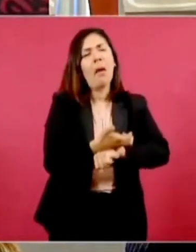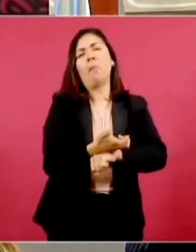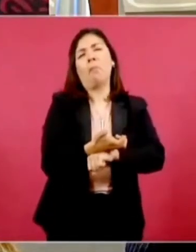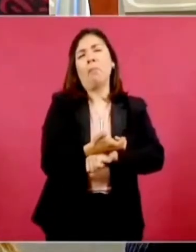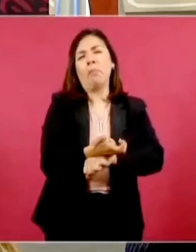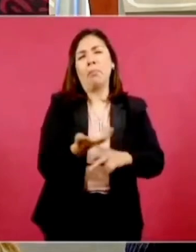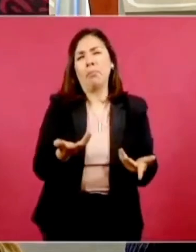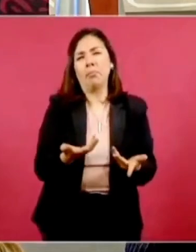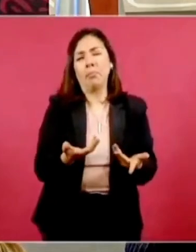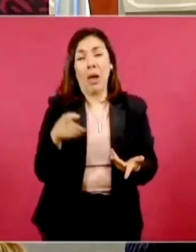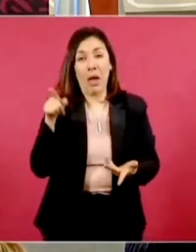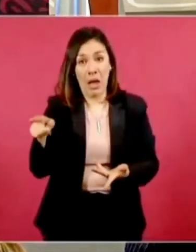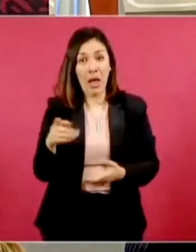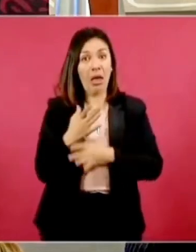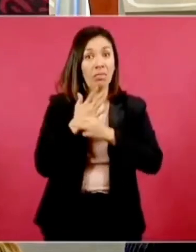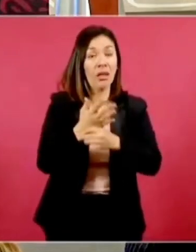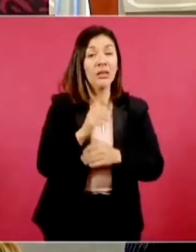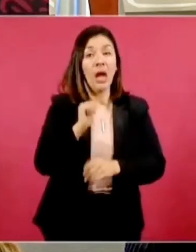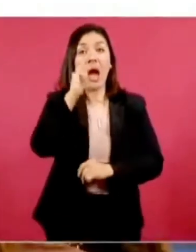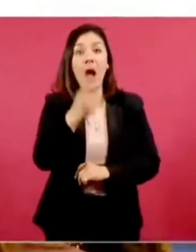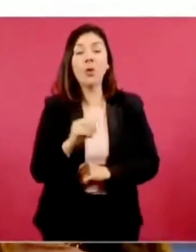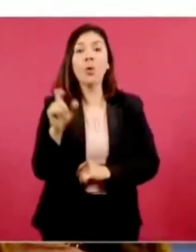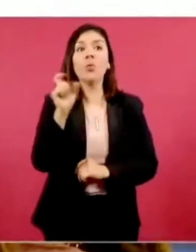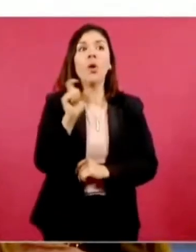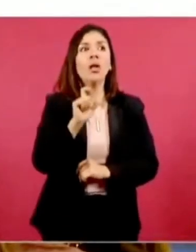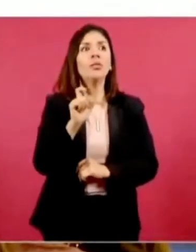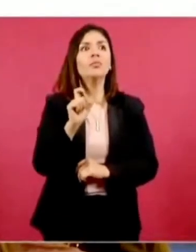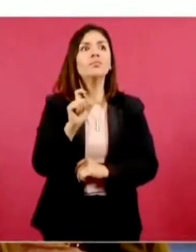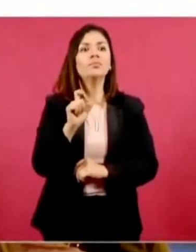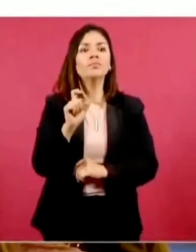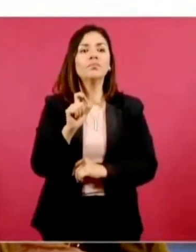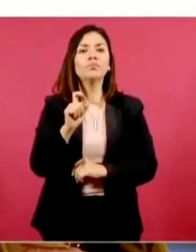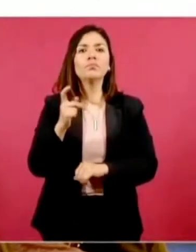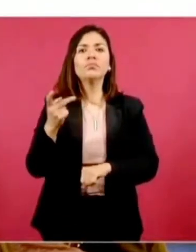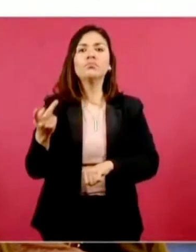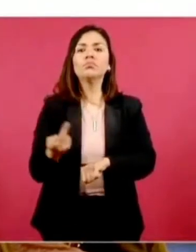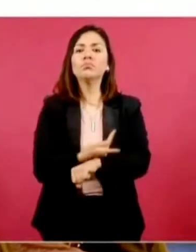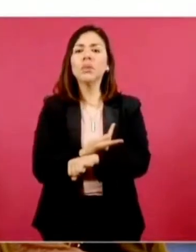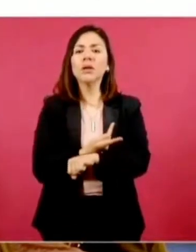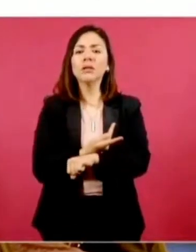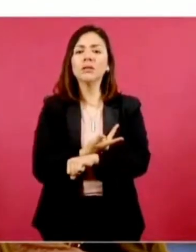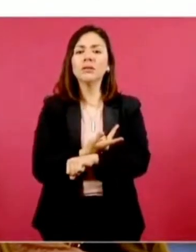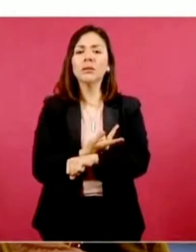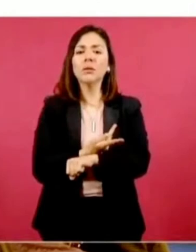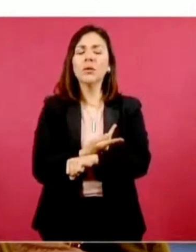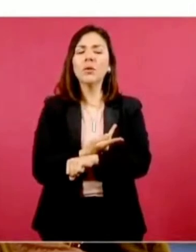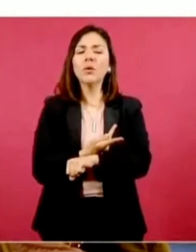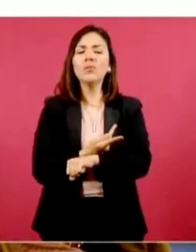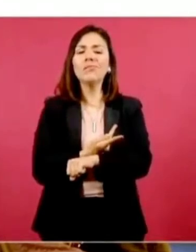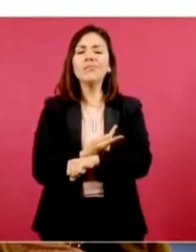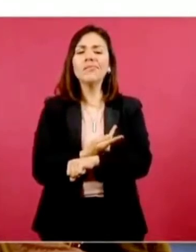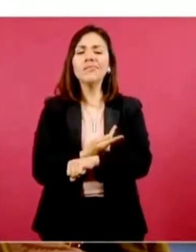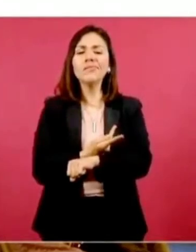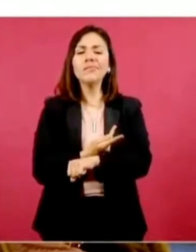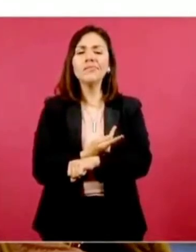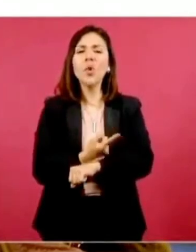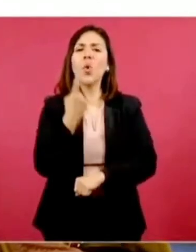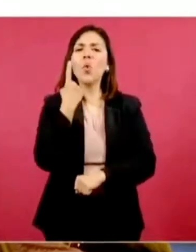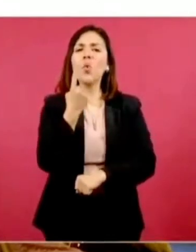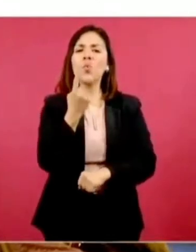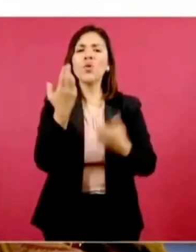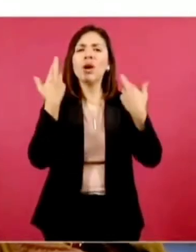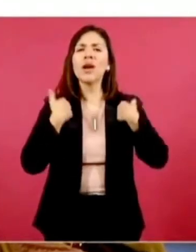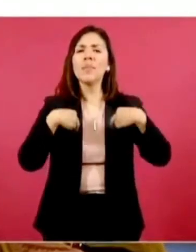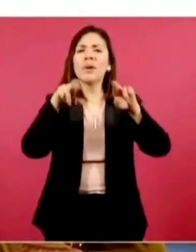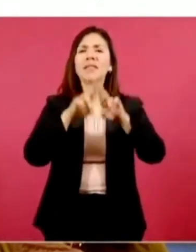seguramente no dijeron absolutamente nada de que uno de los representantes de